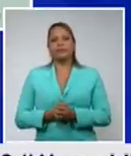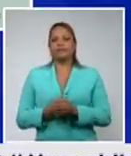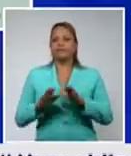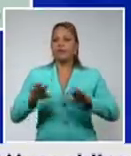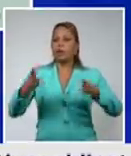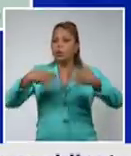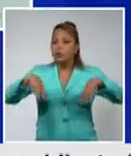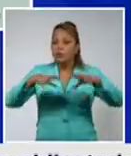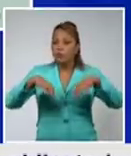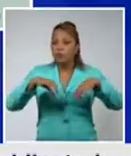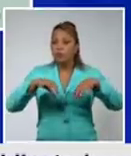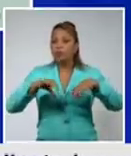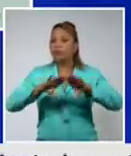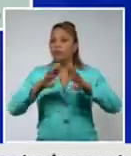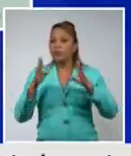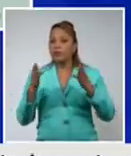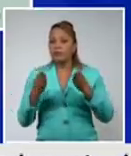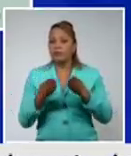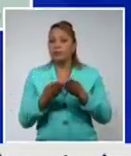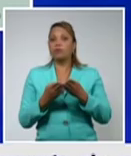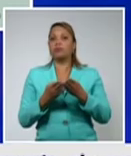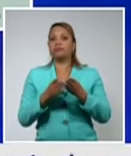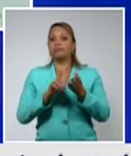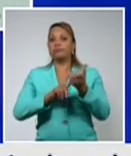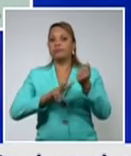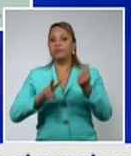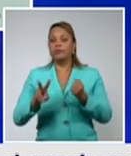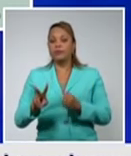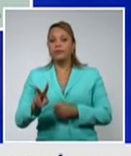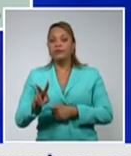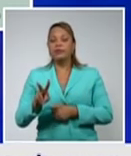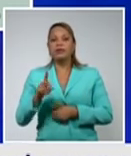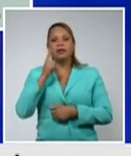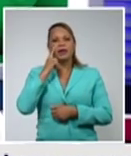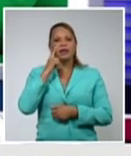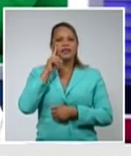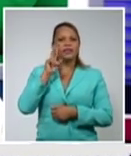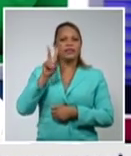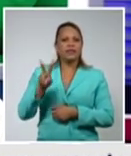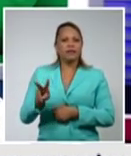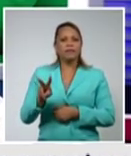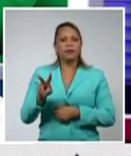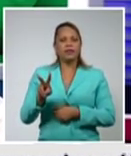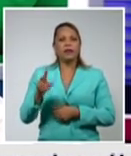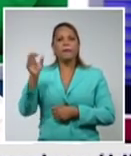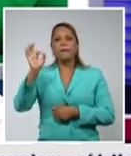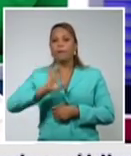comportamiento de los casos autóctonos, que son los que se miden dentro de la tasa de